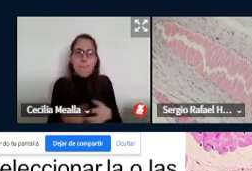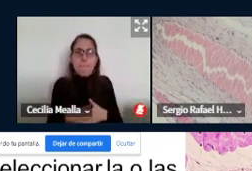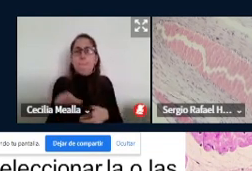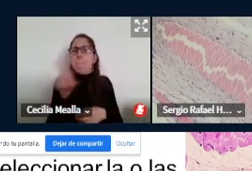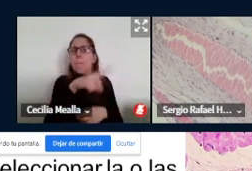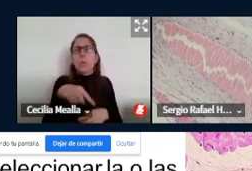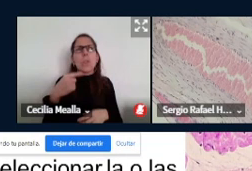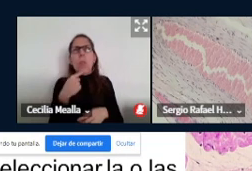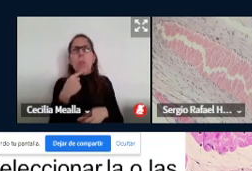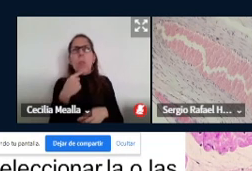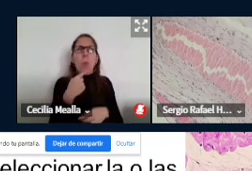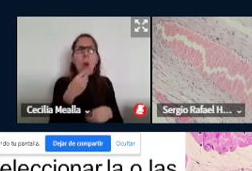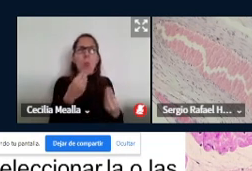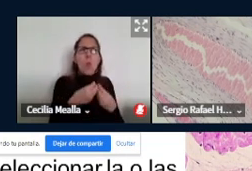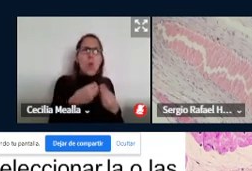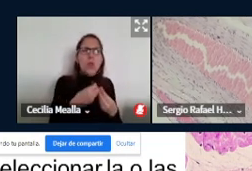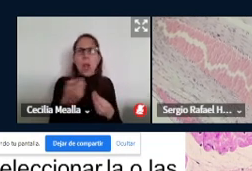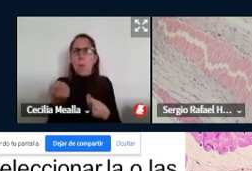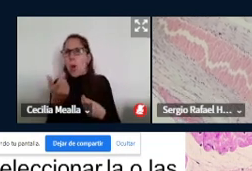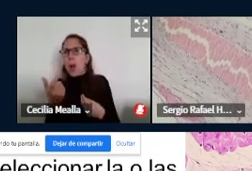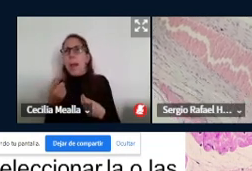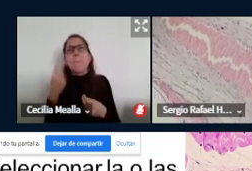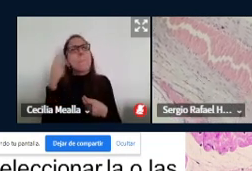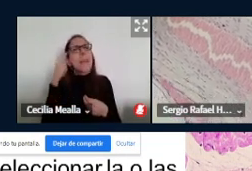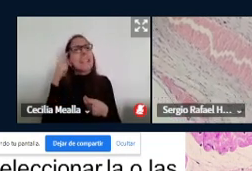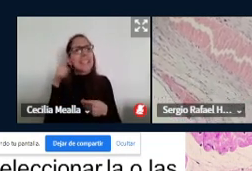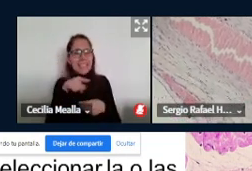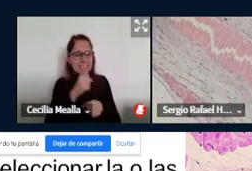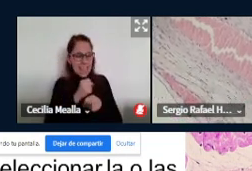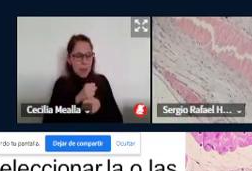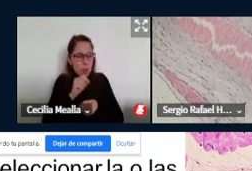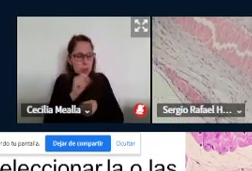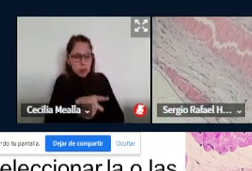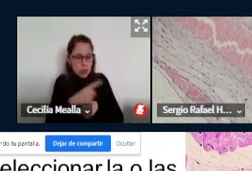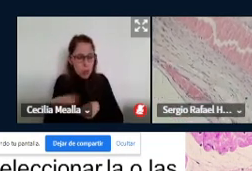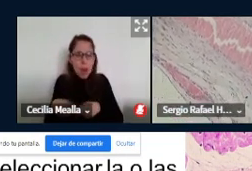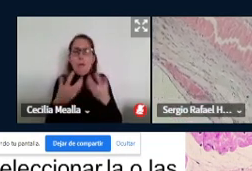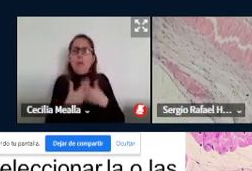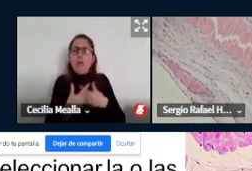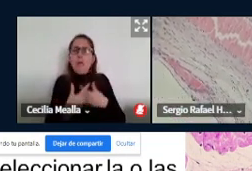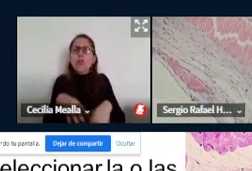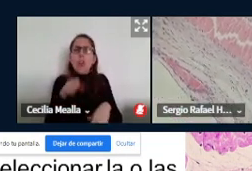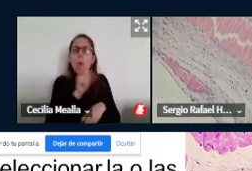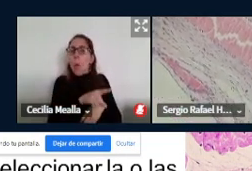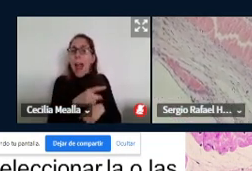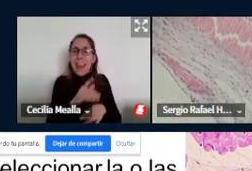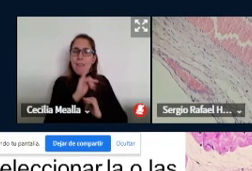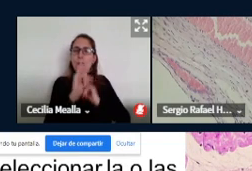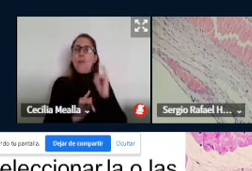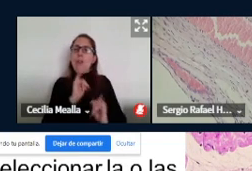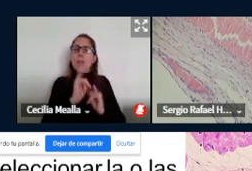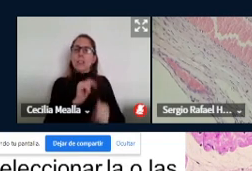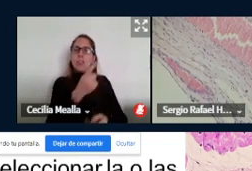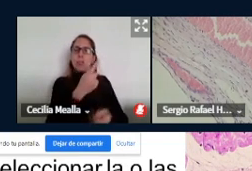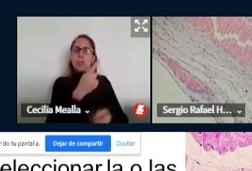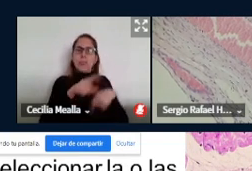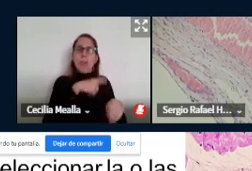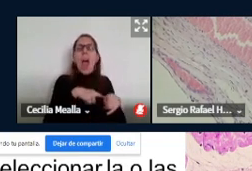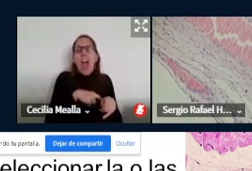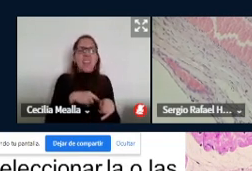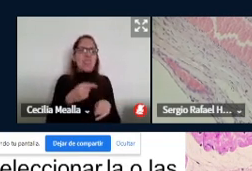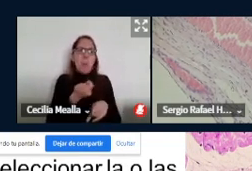tienen muchas o pocas, piensen en la función. Bueno, ¿cuál era la función? Bueno, es la conducción, no es la